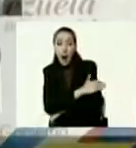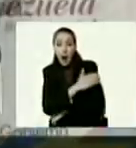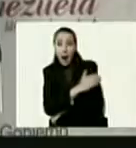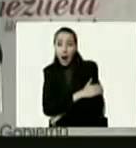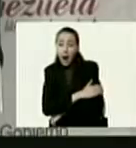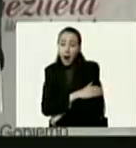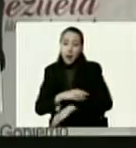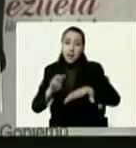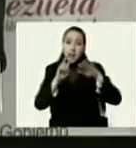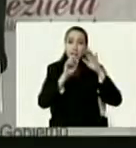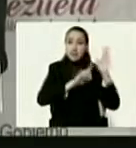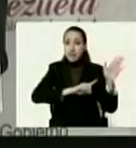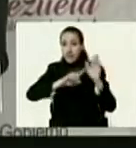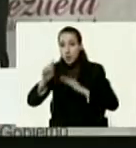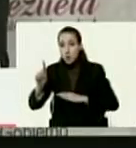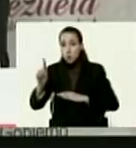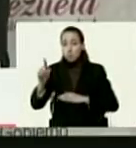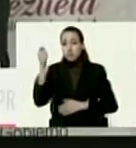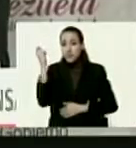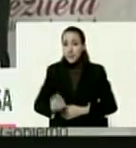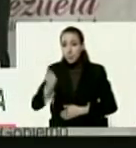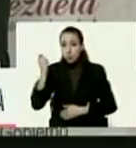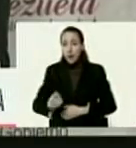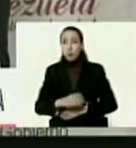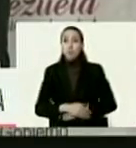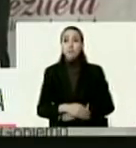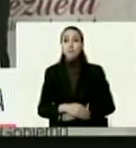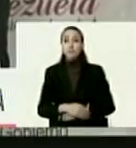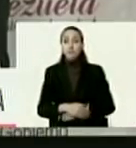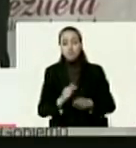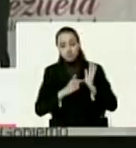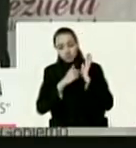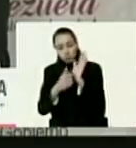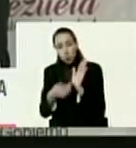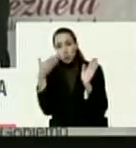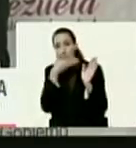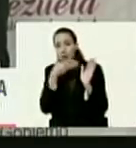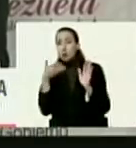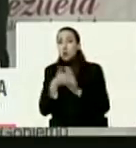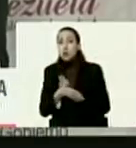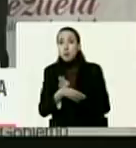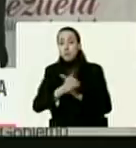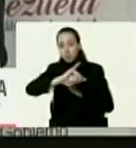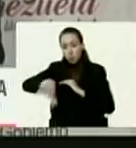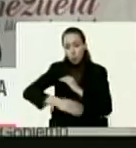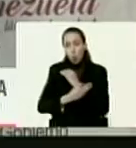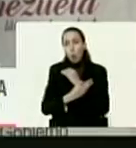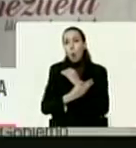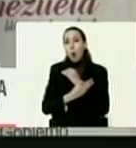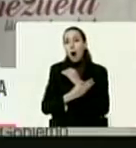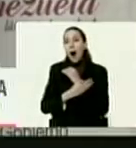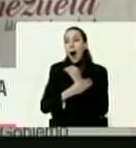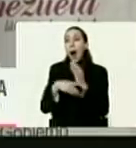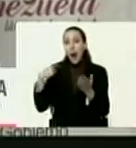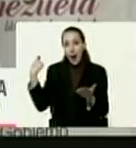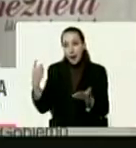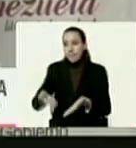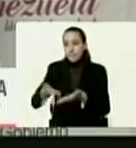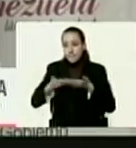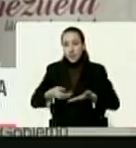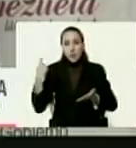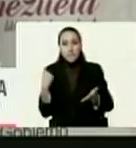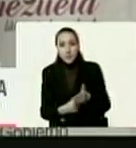Este diputado Brito muestra una carta donde se señala que Juan Guaidó recibió dinero de una